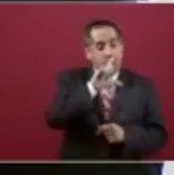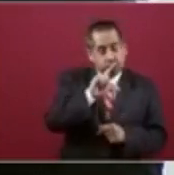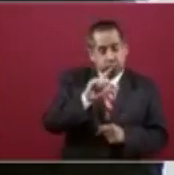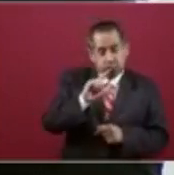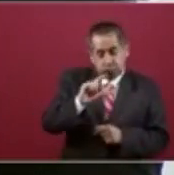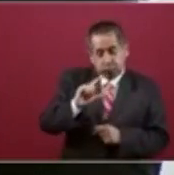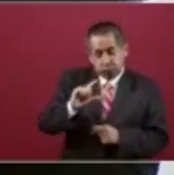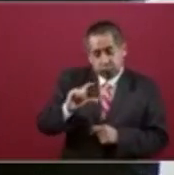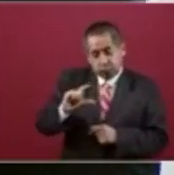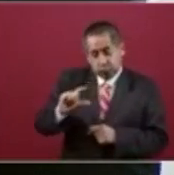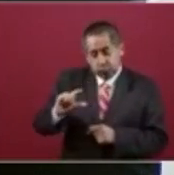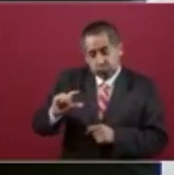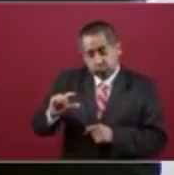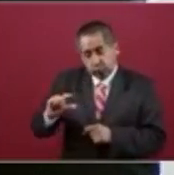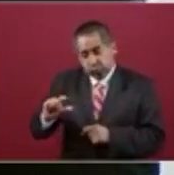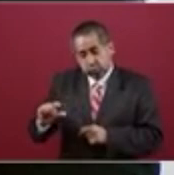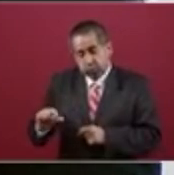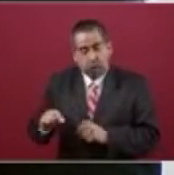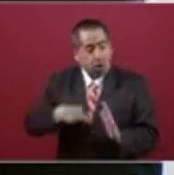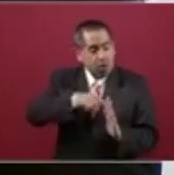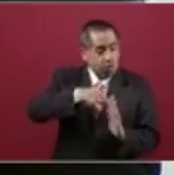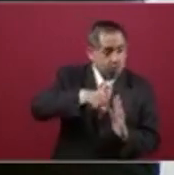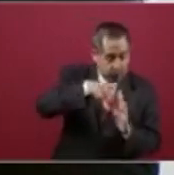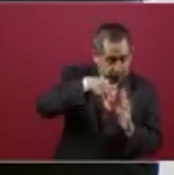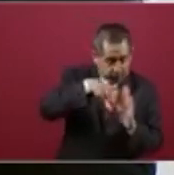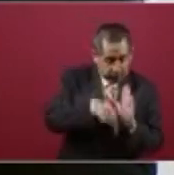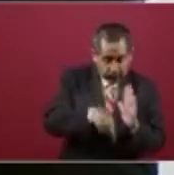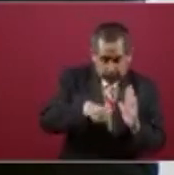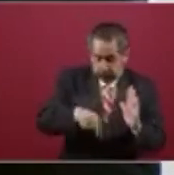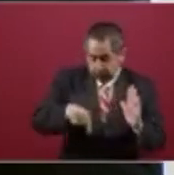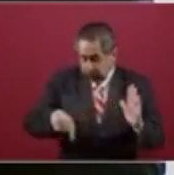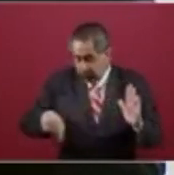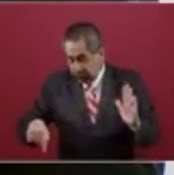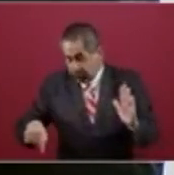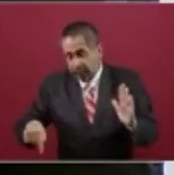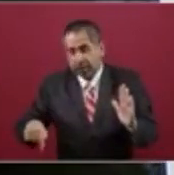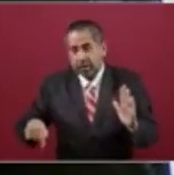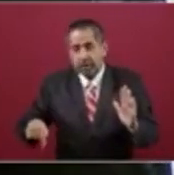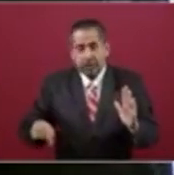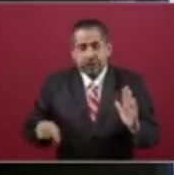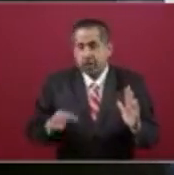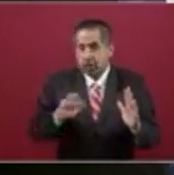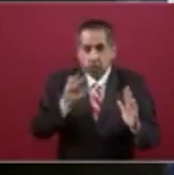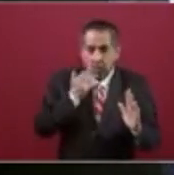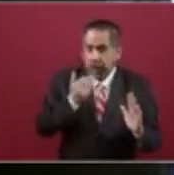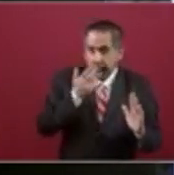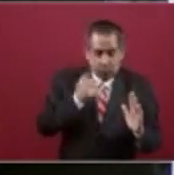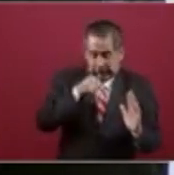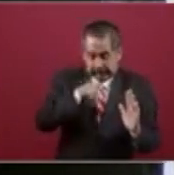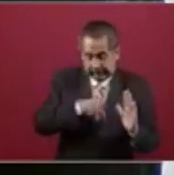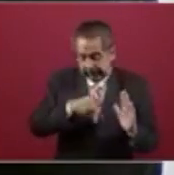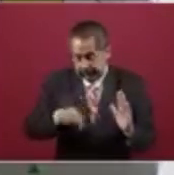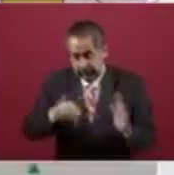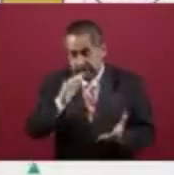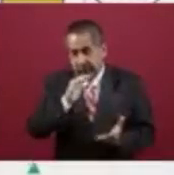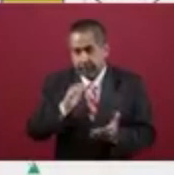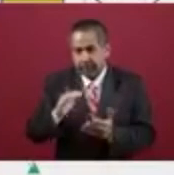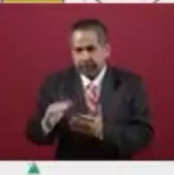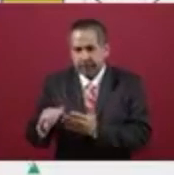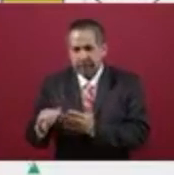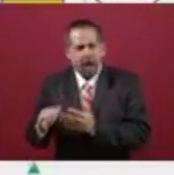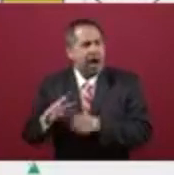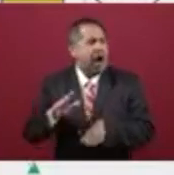inversión y el número de pozos de desarrollo y de exploración, hay un incremento